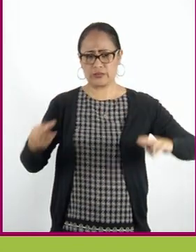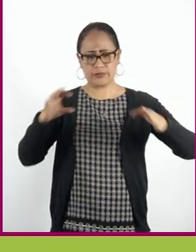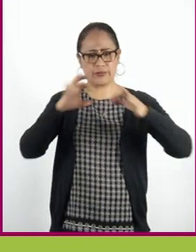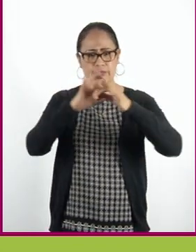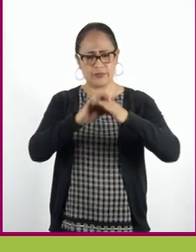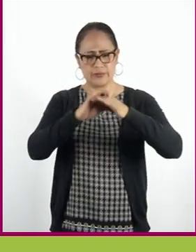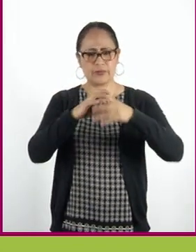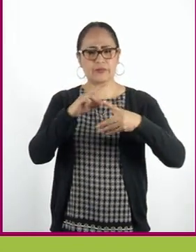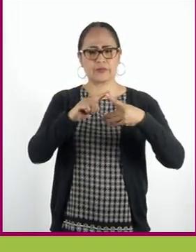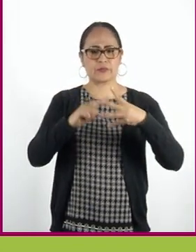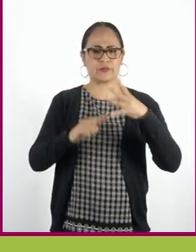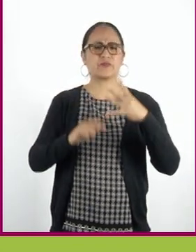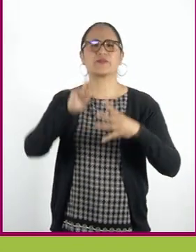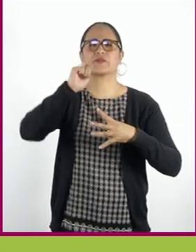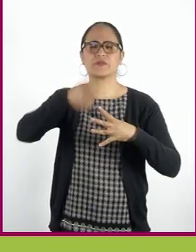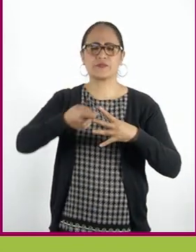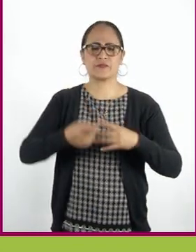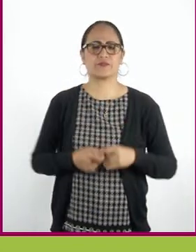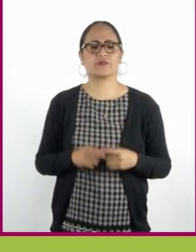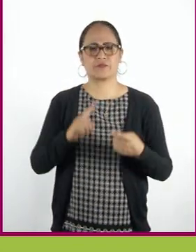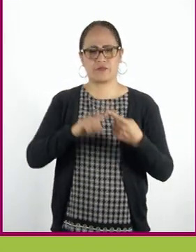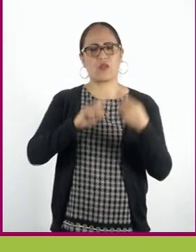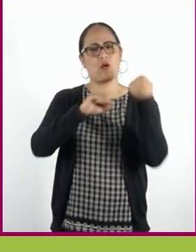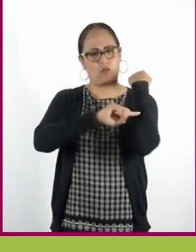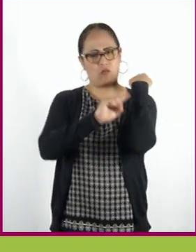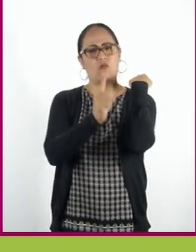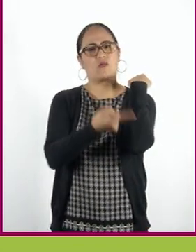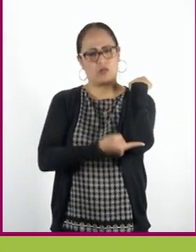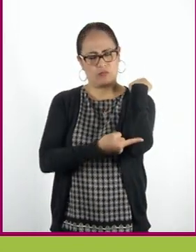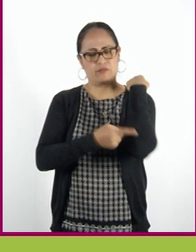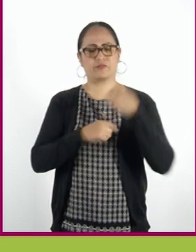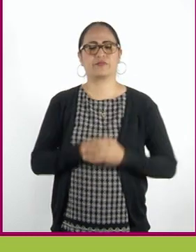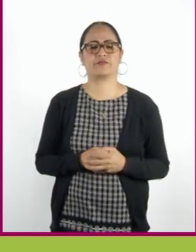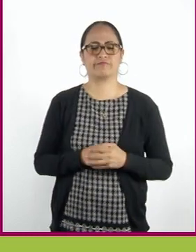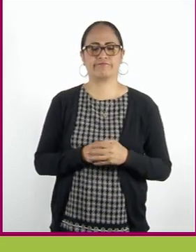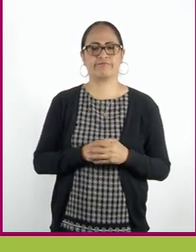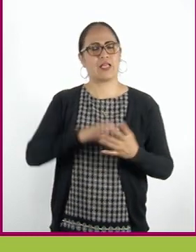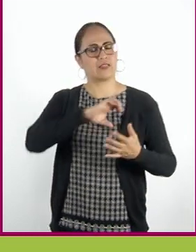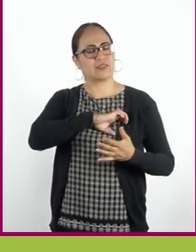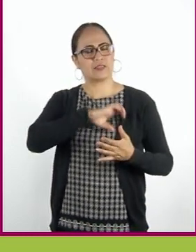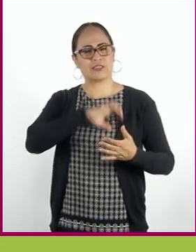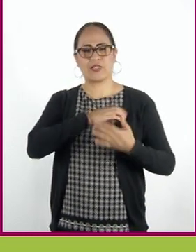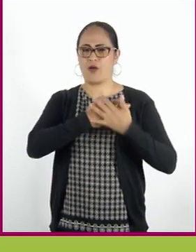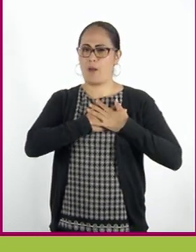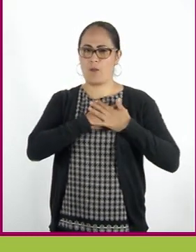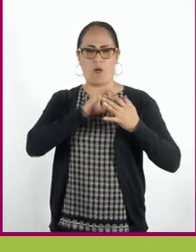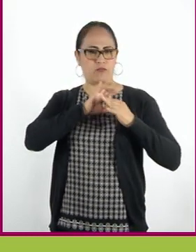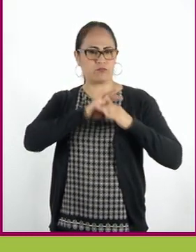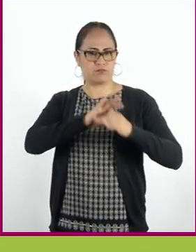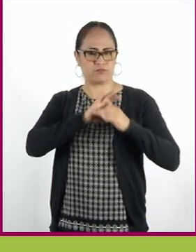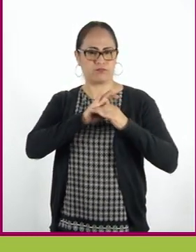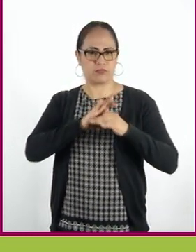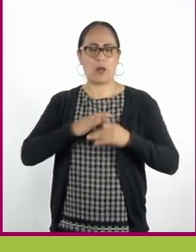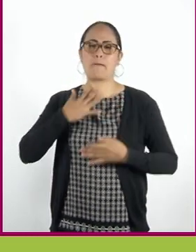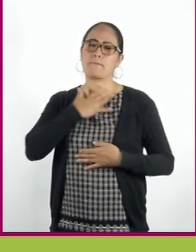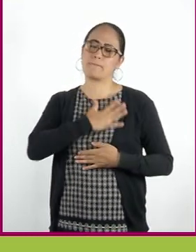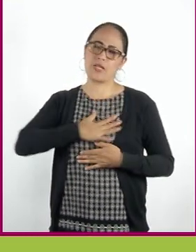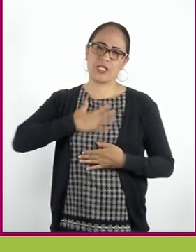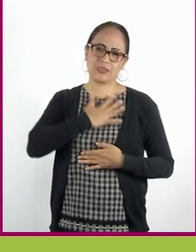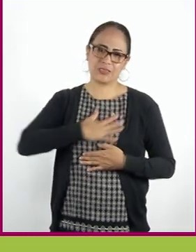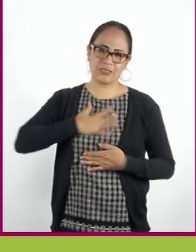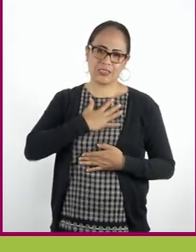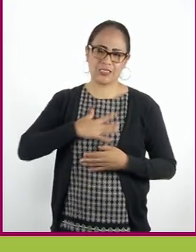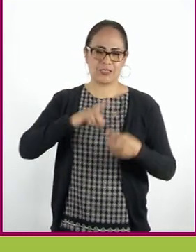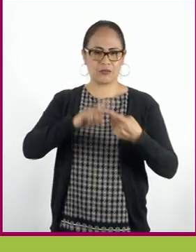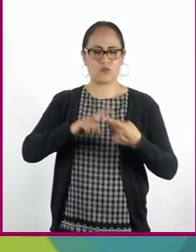Estas potencialidades son reproductividad, vínculos afectivos, erotismo y